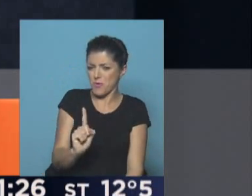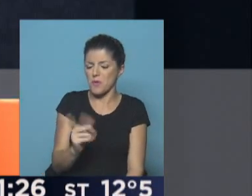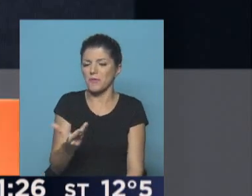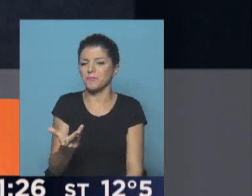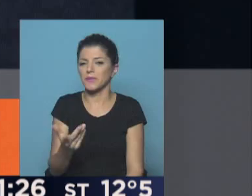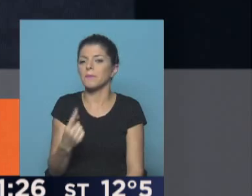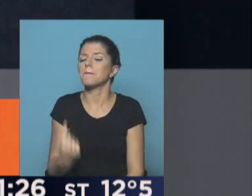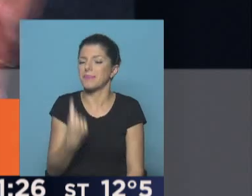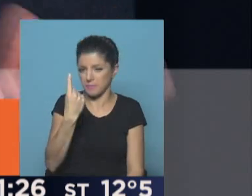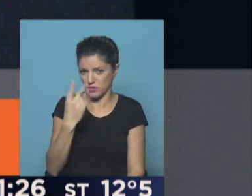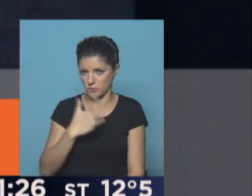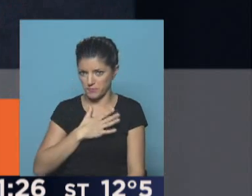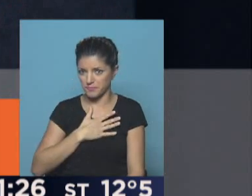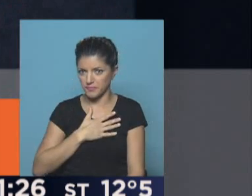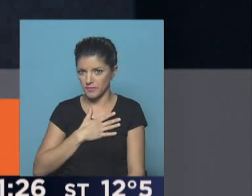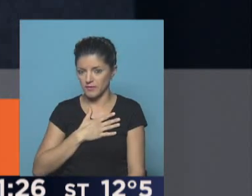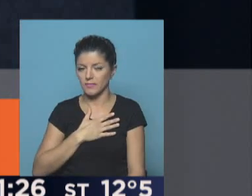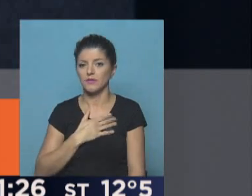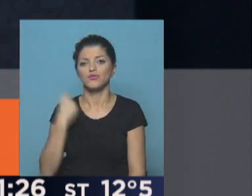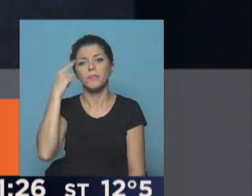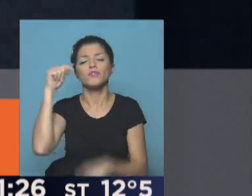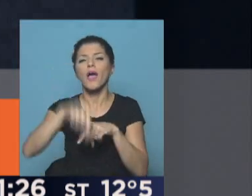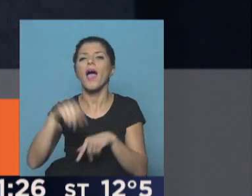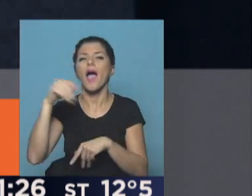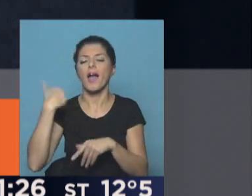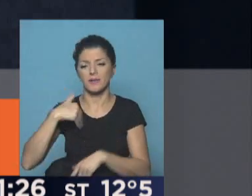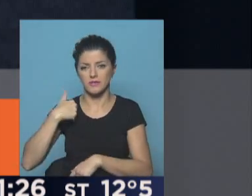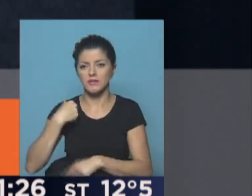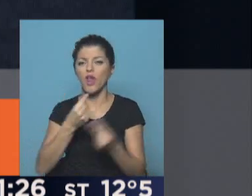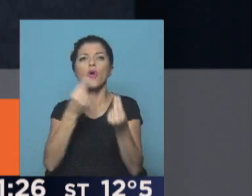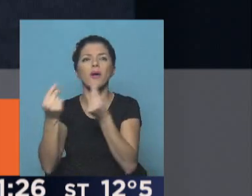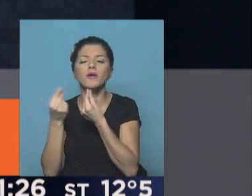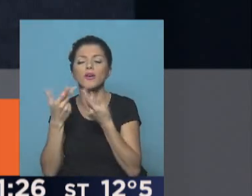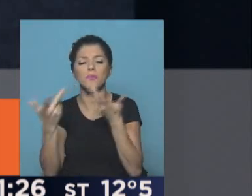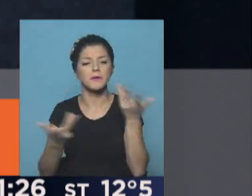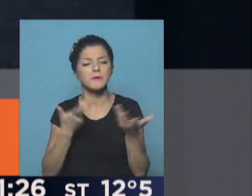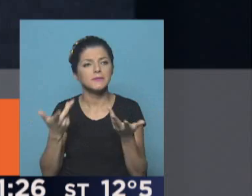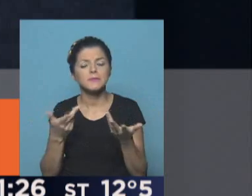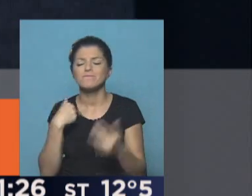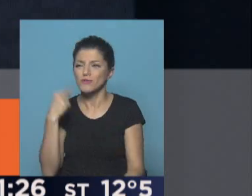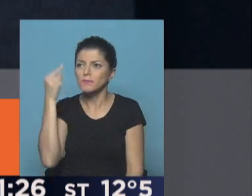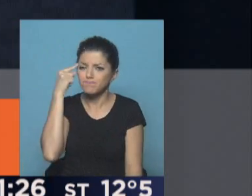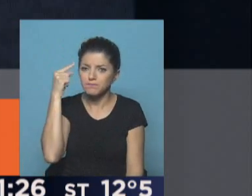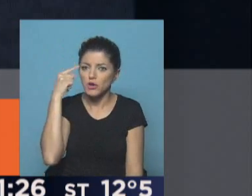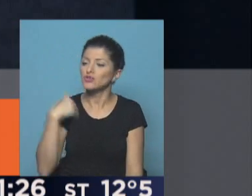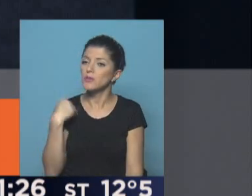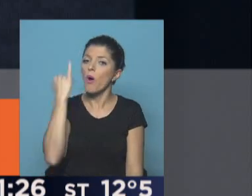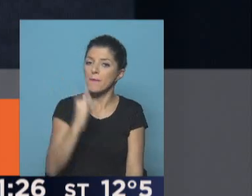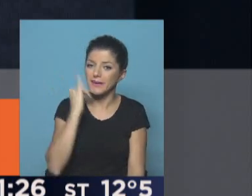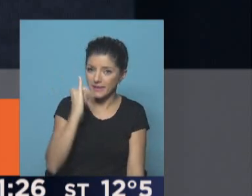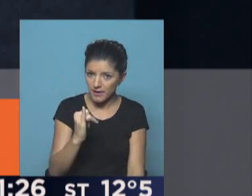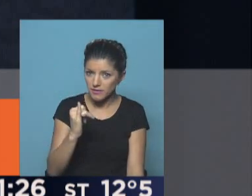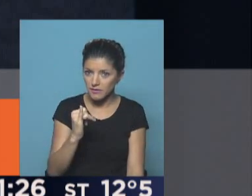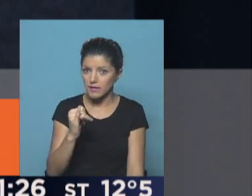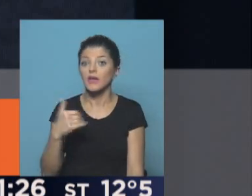veamos cómo están distorsionados los valores en nuestro país no que es una cuestión que me llaman la reflexión yo tengo que explicar que hice lo que